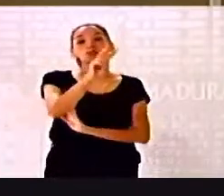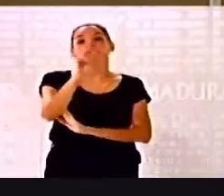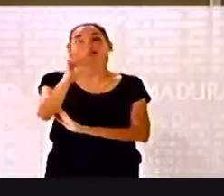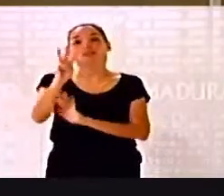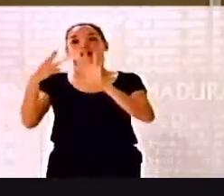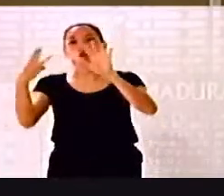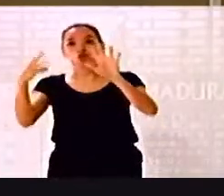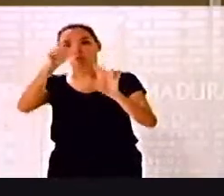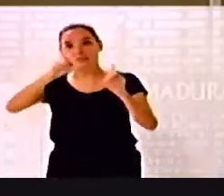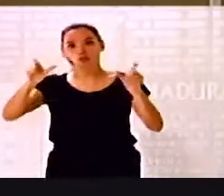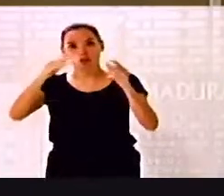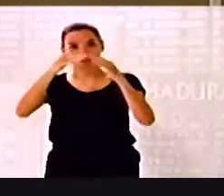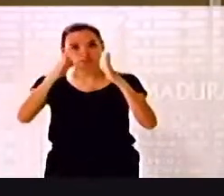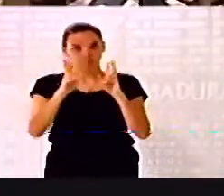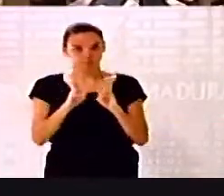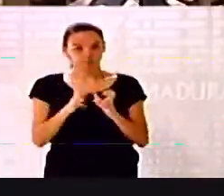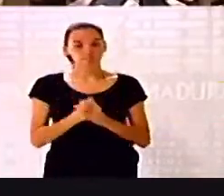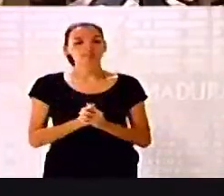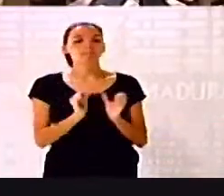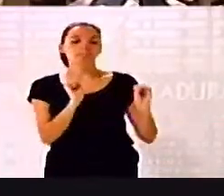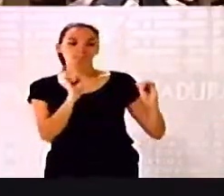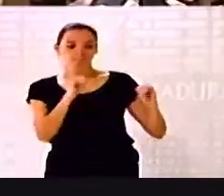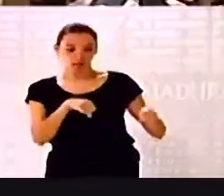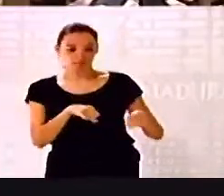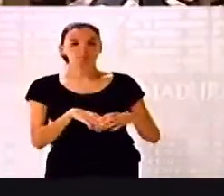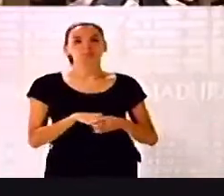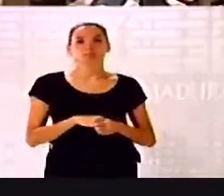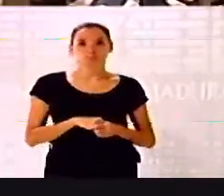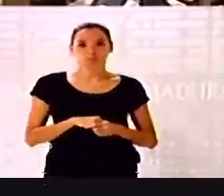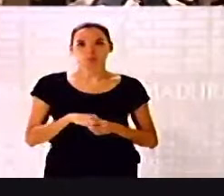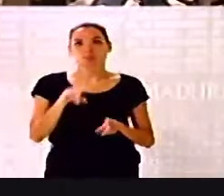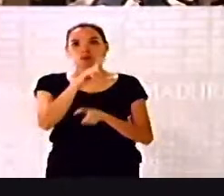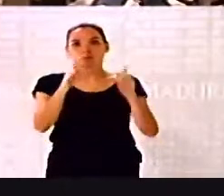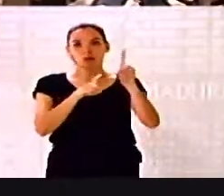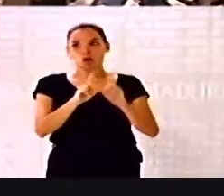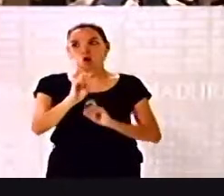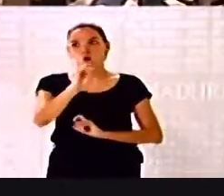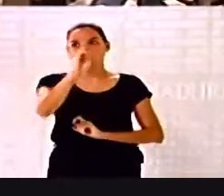personas. Vale. Vamos a la siguiente pregunta.